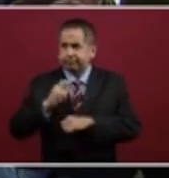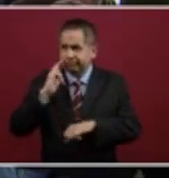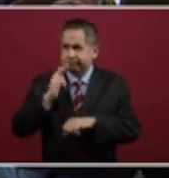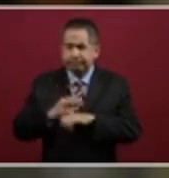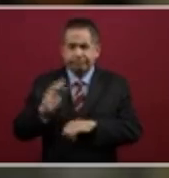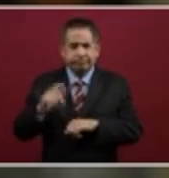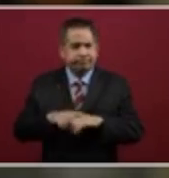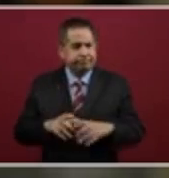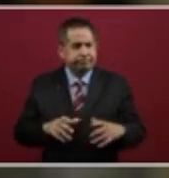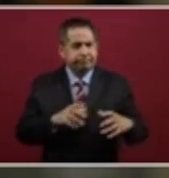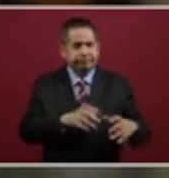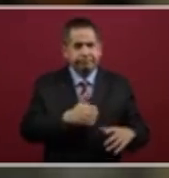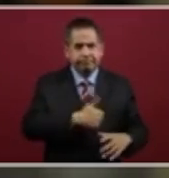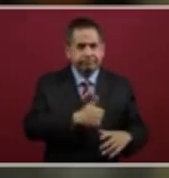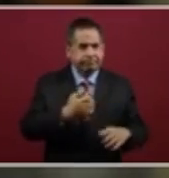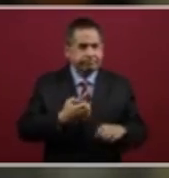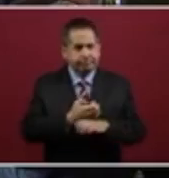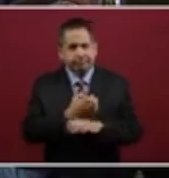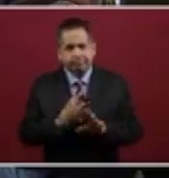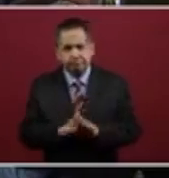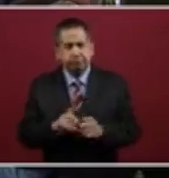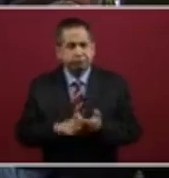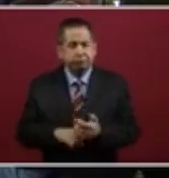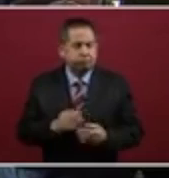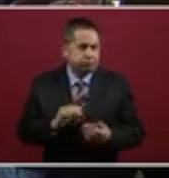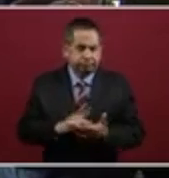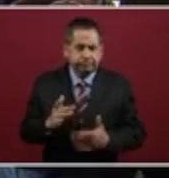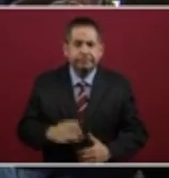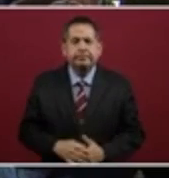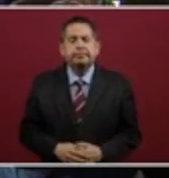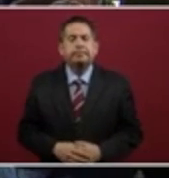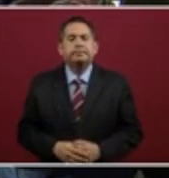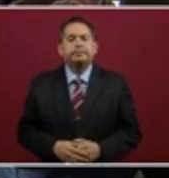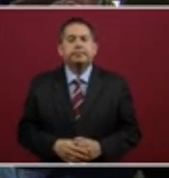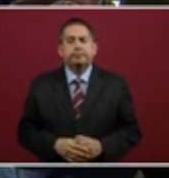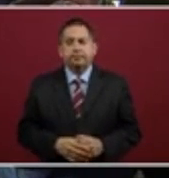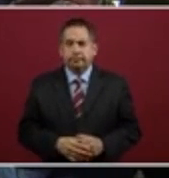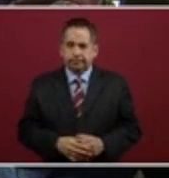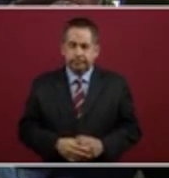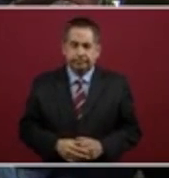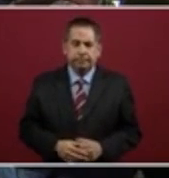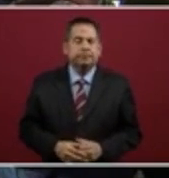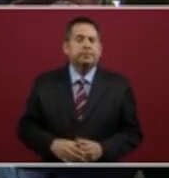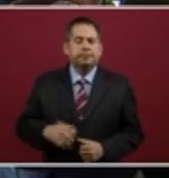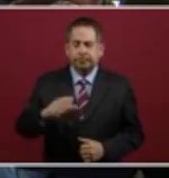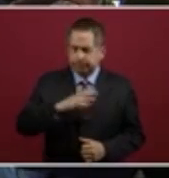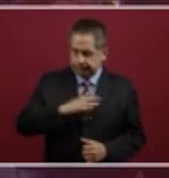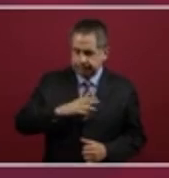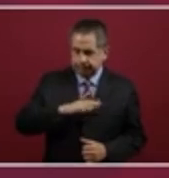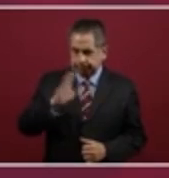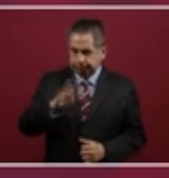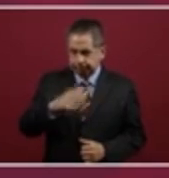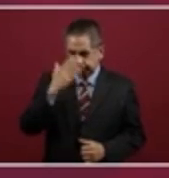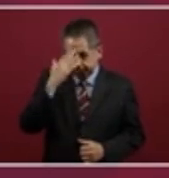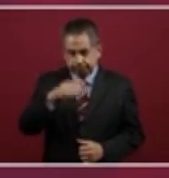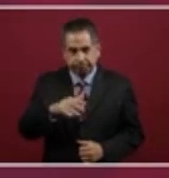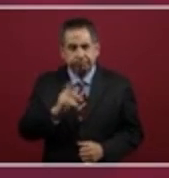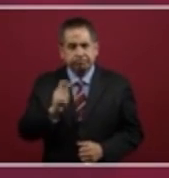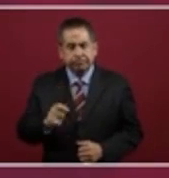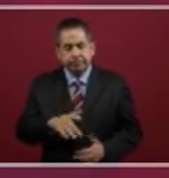cada estado, como en Baja California Sur. Gracias. Sí, pues mire, hay una política de